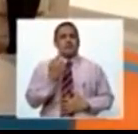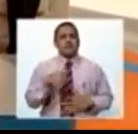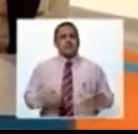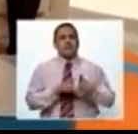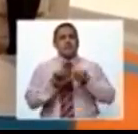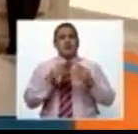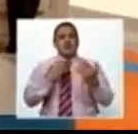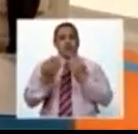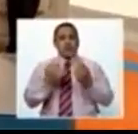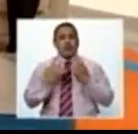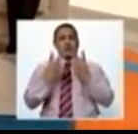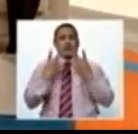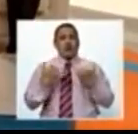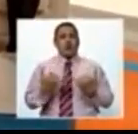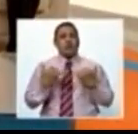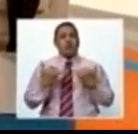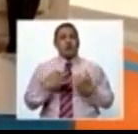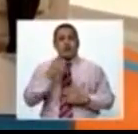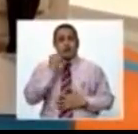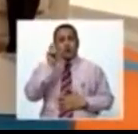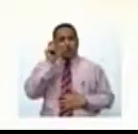el sentido de que ahora el